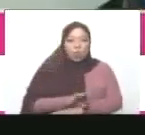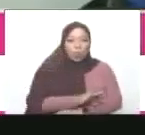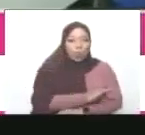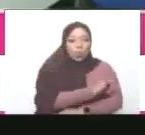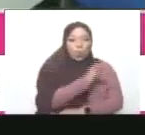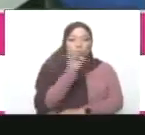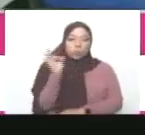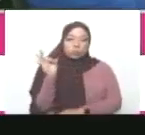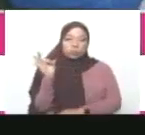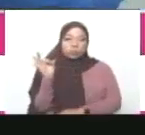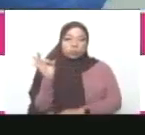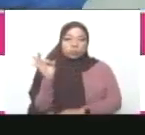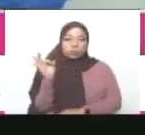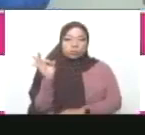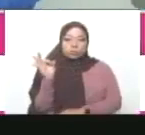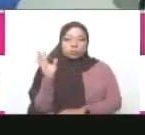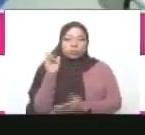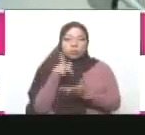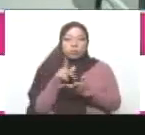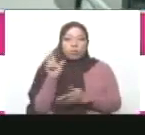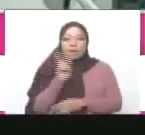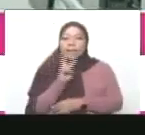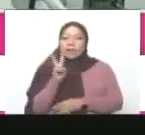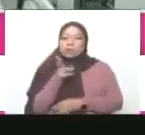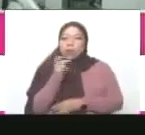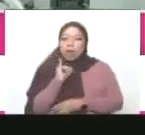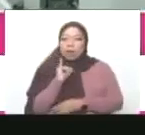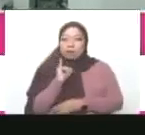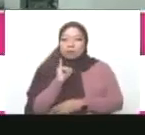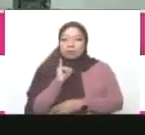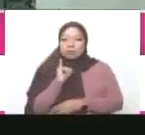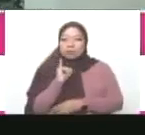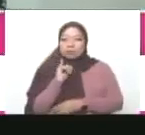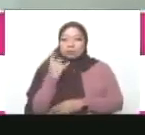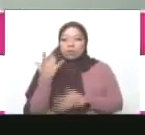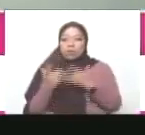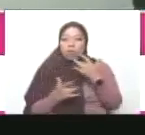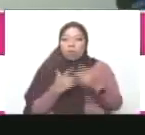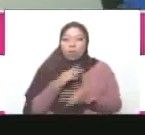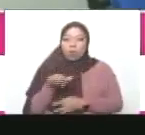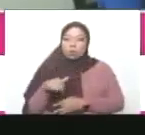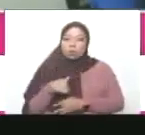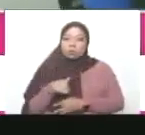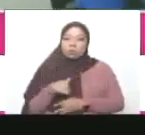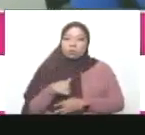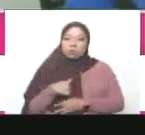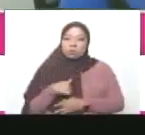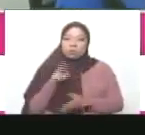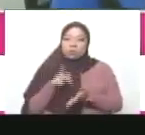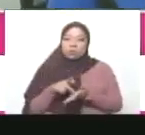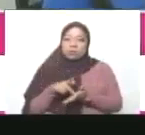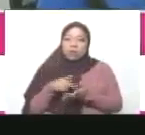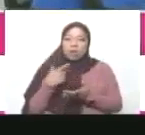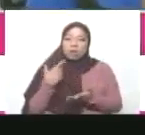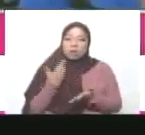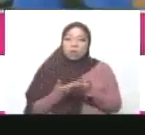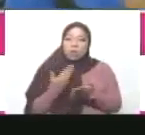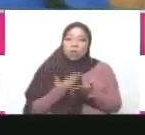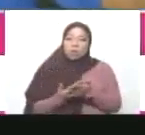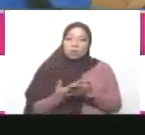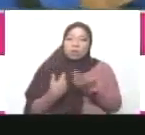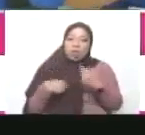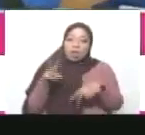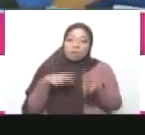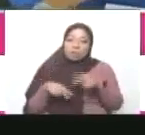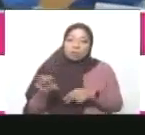día. Esto solo existe en Venezuela. Esto es un método que creamos nosotros, lo vamos a patentar y lo vamos a